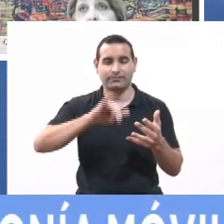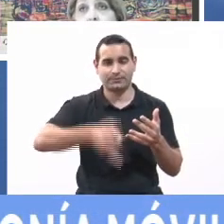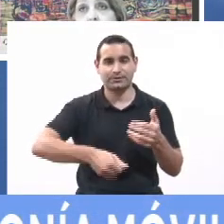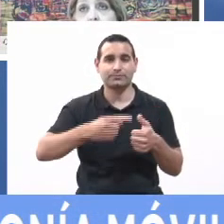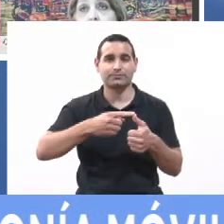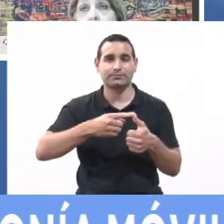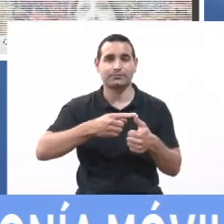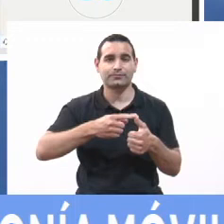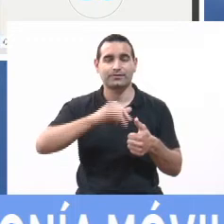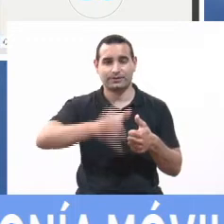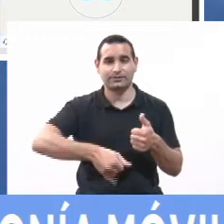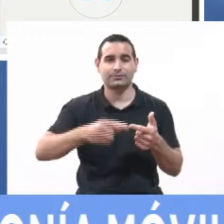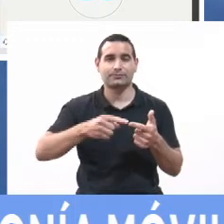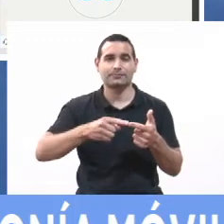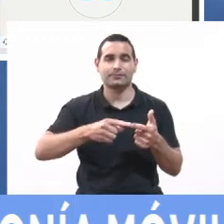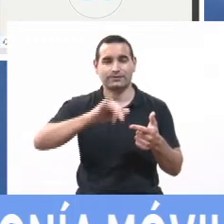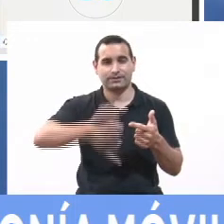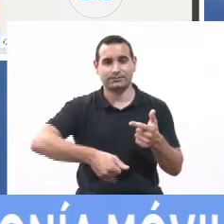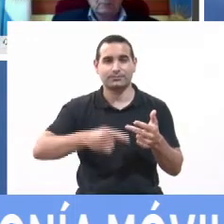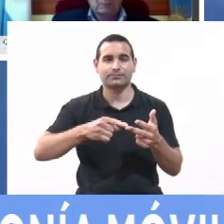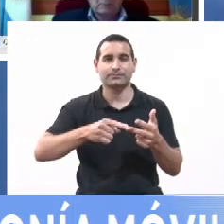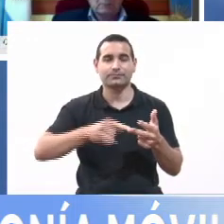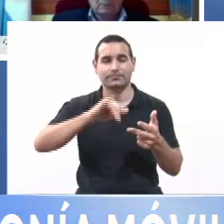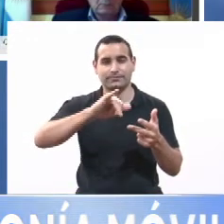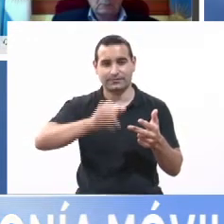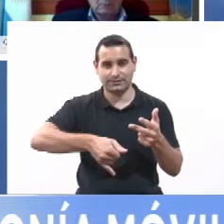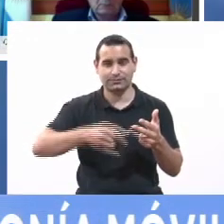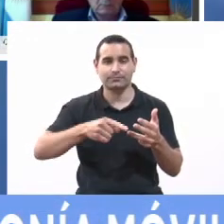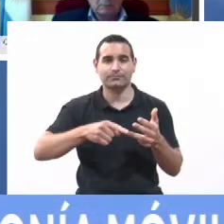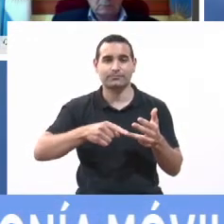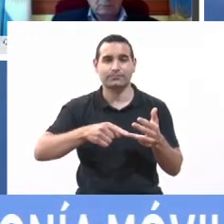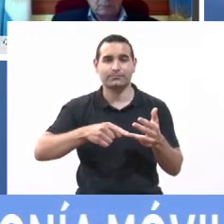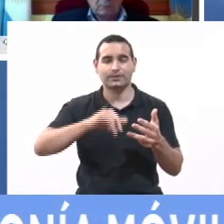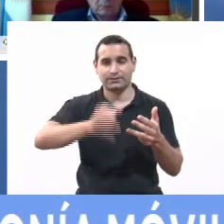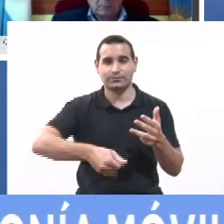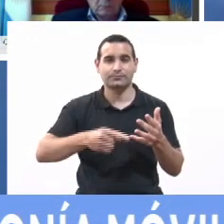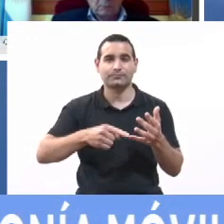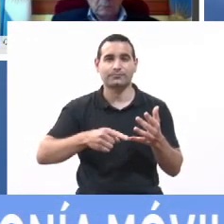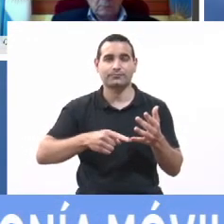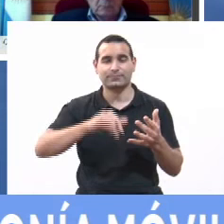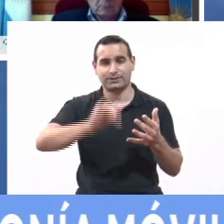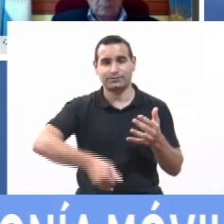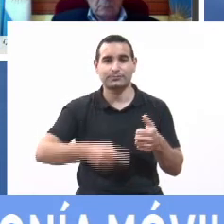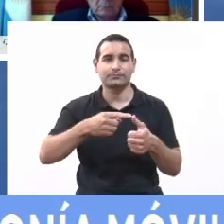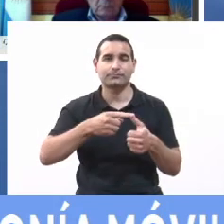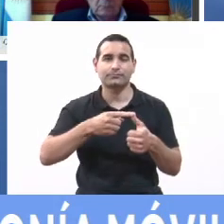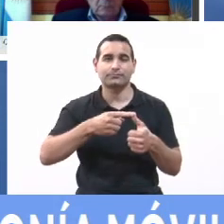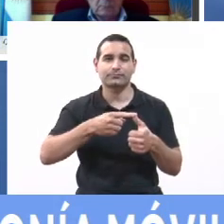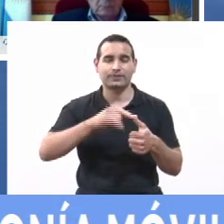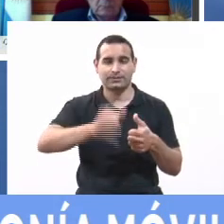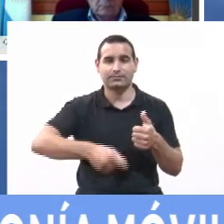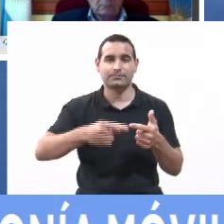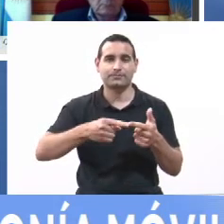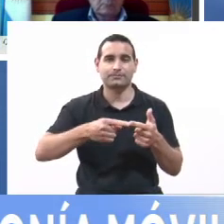Quintana, afirmativo. Tagliaferri, afirmativo. Tayana, afirmativo. Tapia, afirmativo. Uñac, afirmativo. Vega, afirmativo.